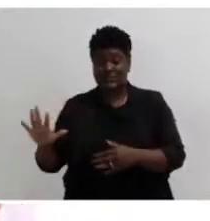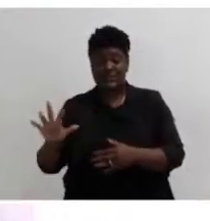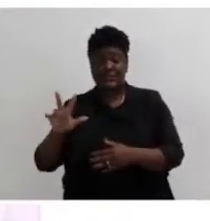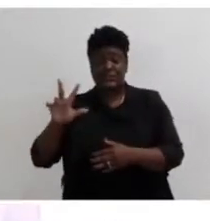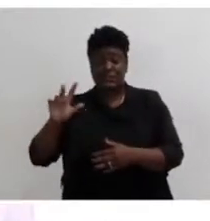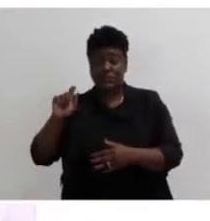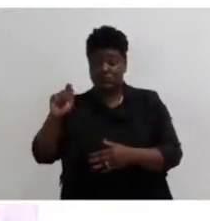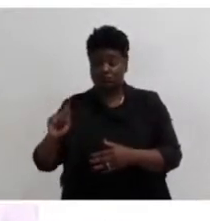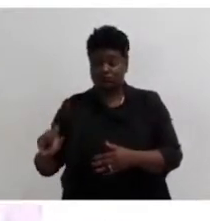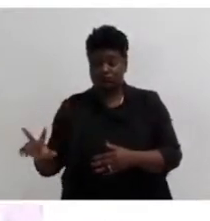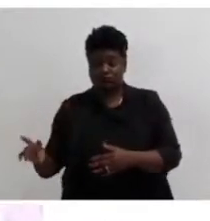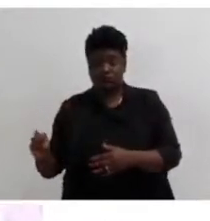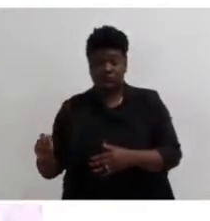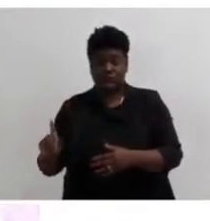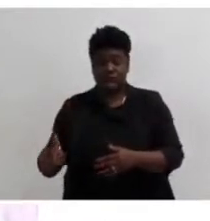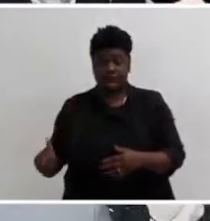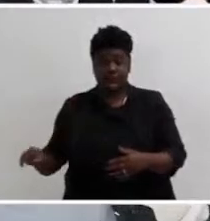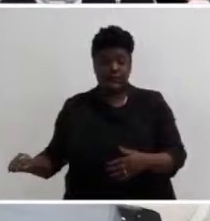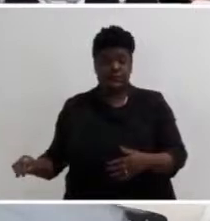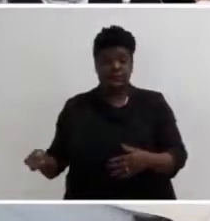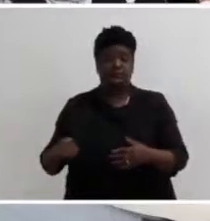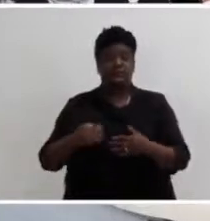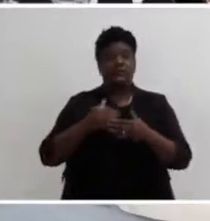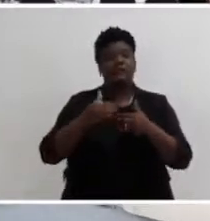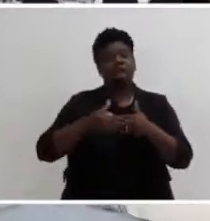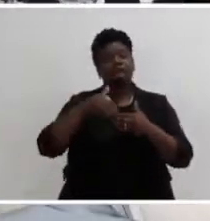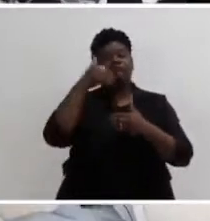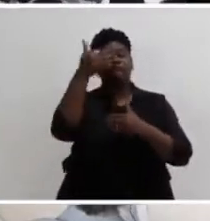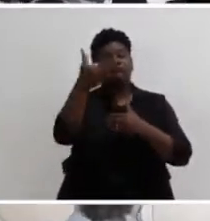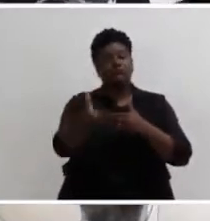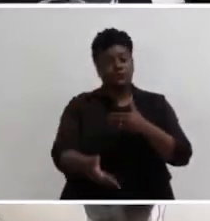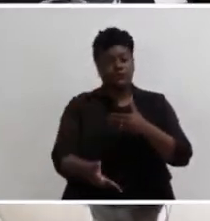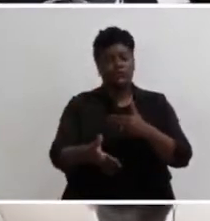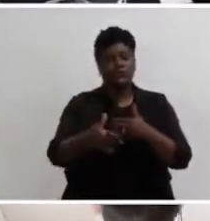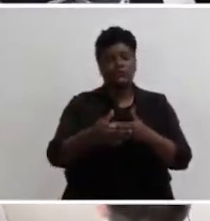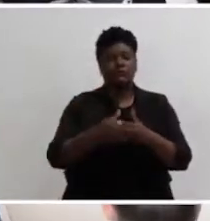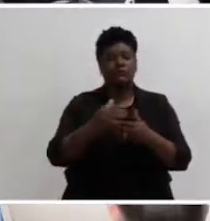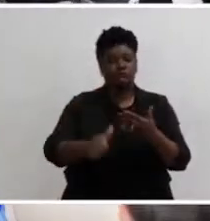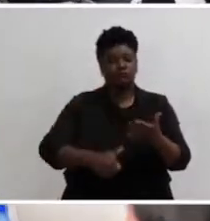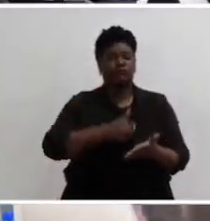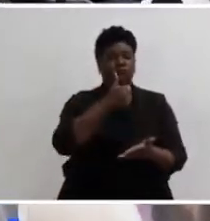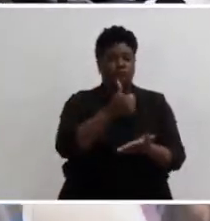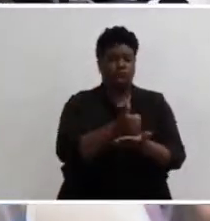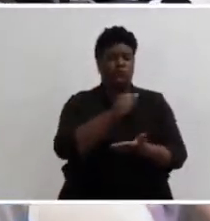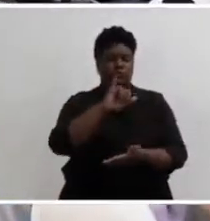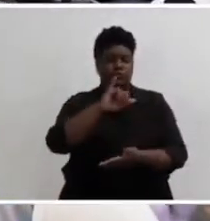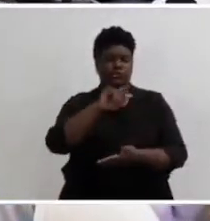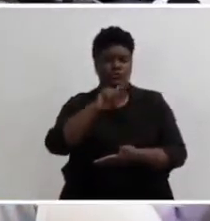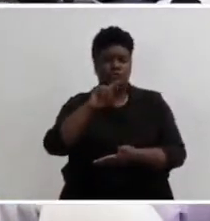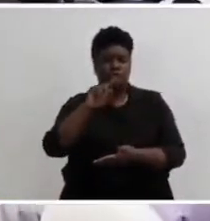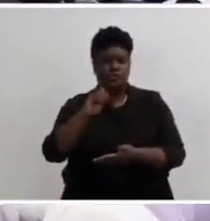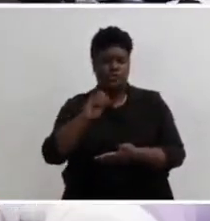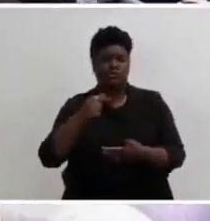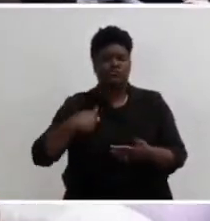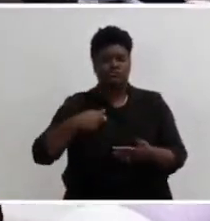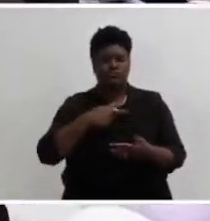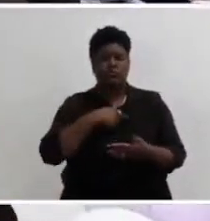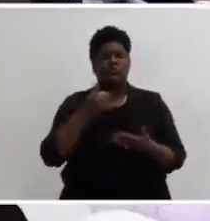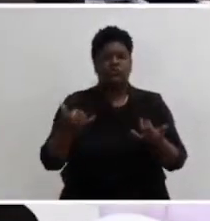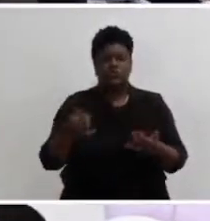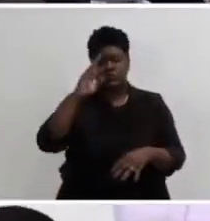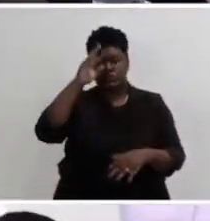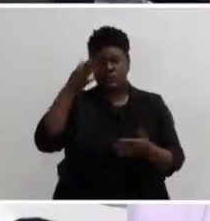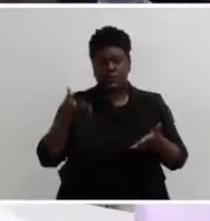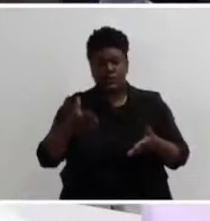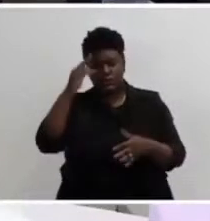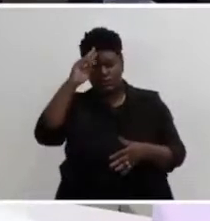ofreceremos próximamente en la República Dominicana luego de la autorización del señor ministro Ito Bisonó. Pero habían 2